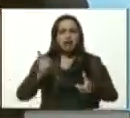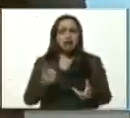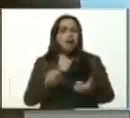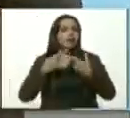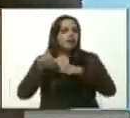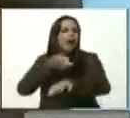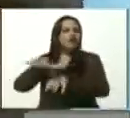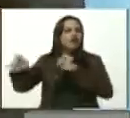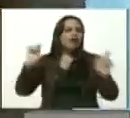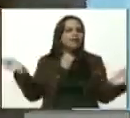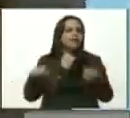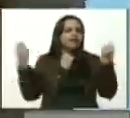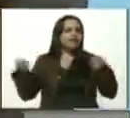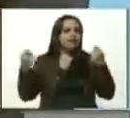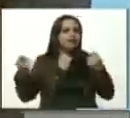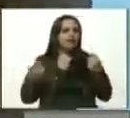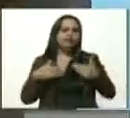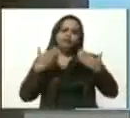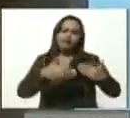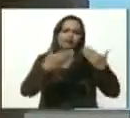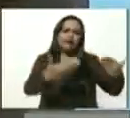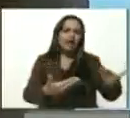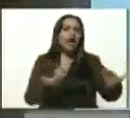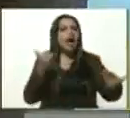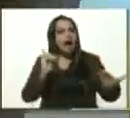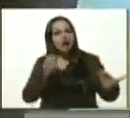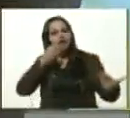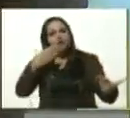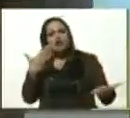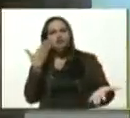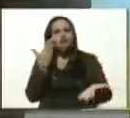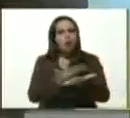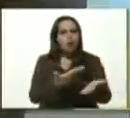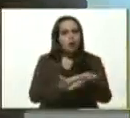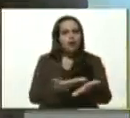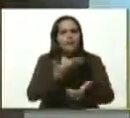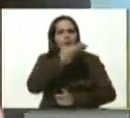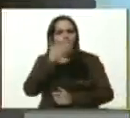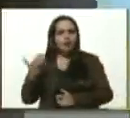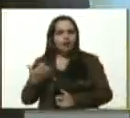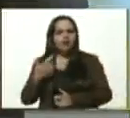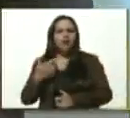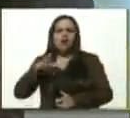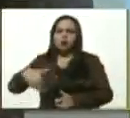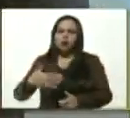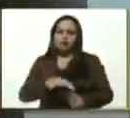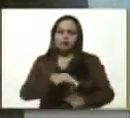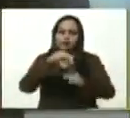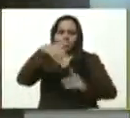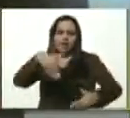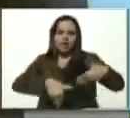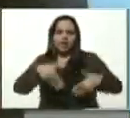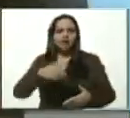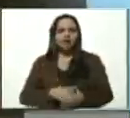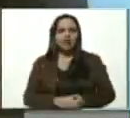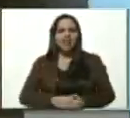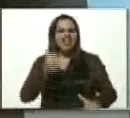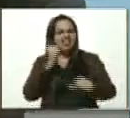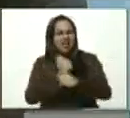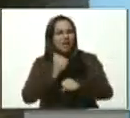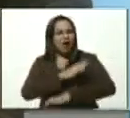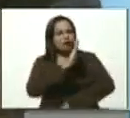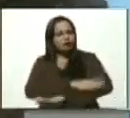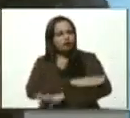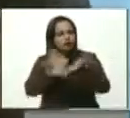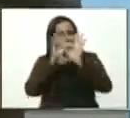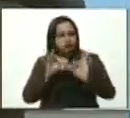en las campañas lo que hemos visto es que cada quien está haciendo sus propuestas para ser electo, es decir, una campaña bien cívica, bien